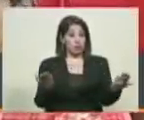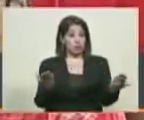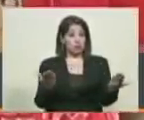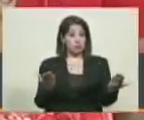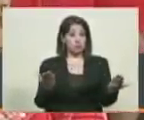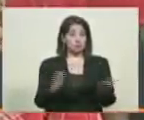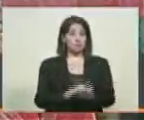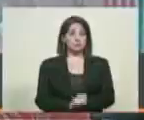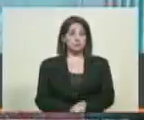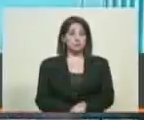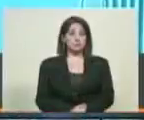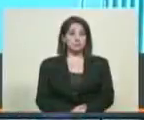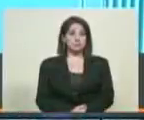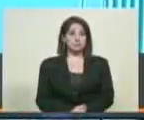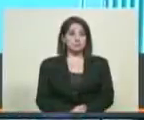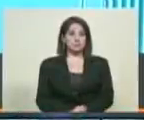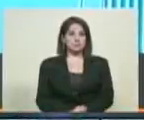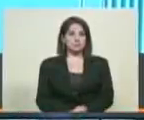ajá,